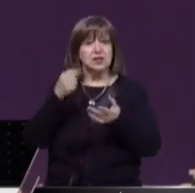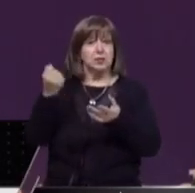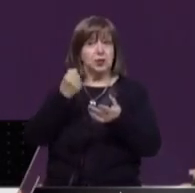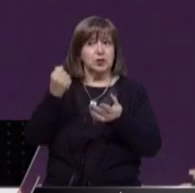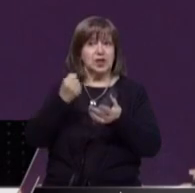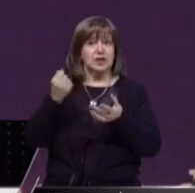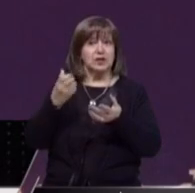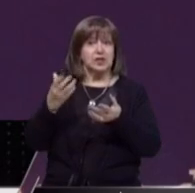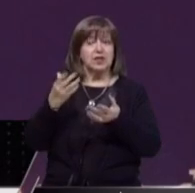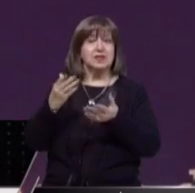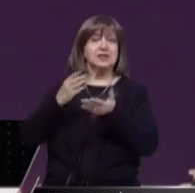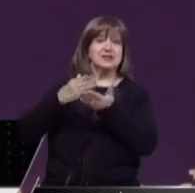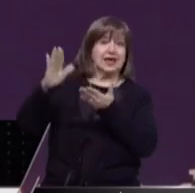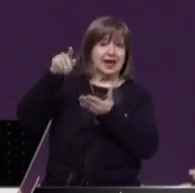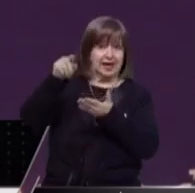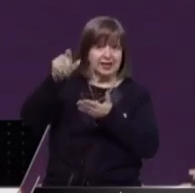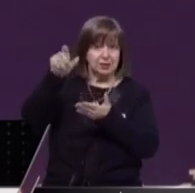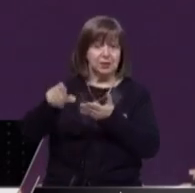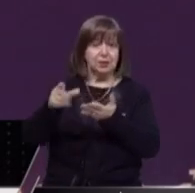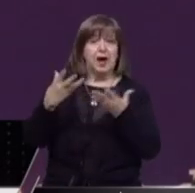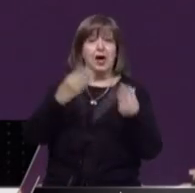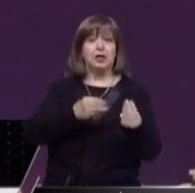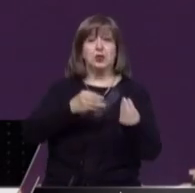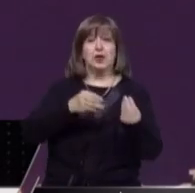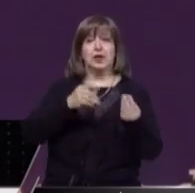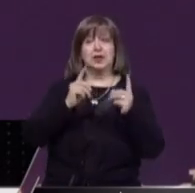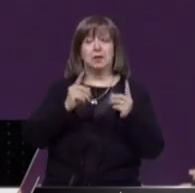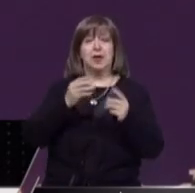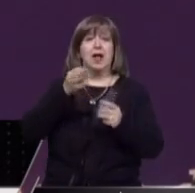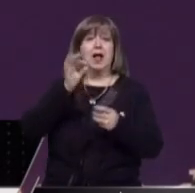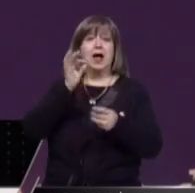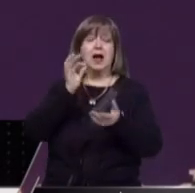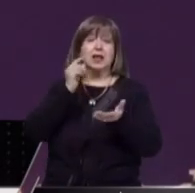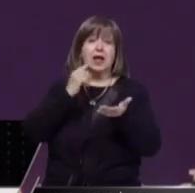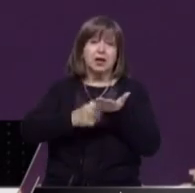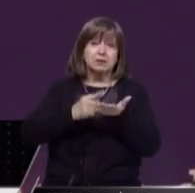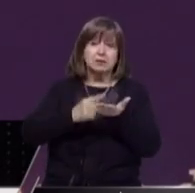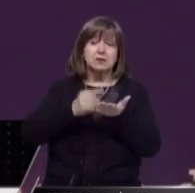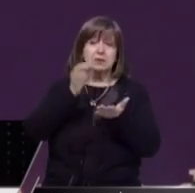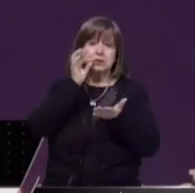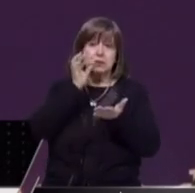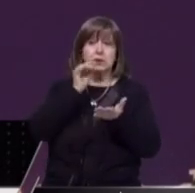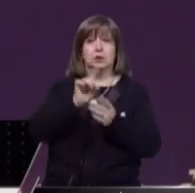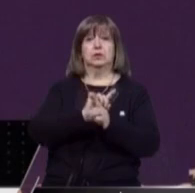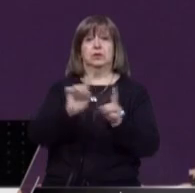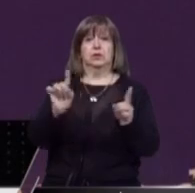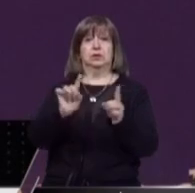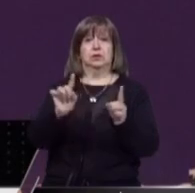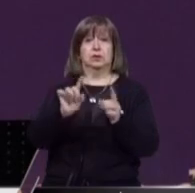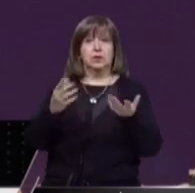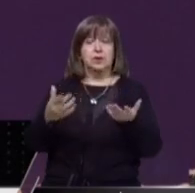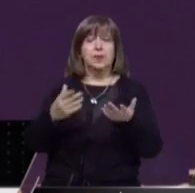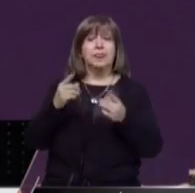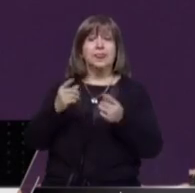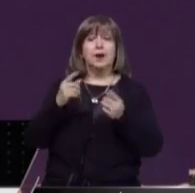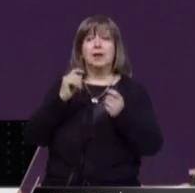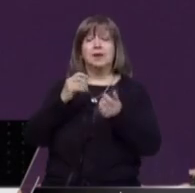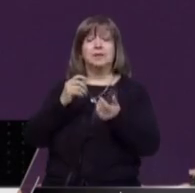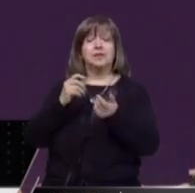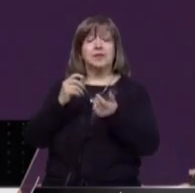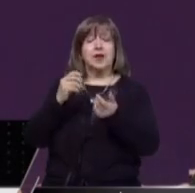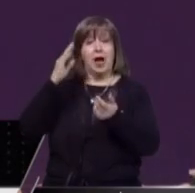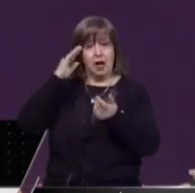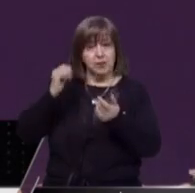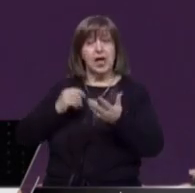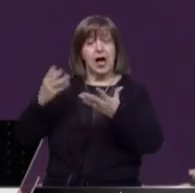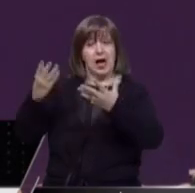Fuerzas Armadas a zonas de seguridad y frontera, más allá de que estamos presentando una modificación en el Congreso de la Nación para